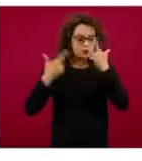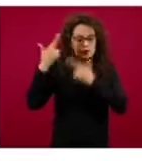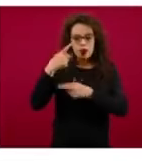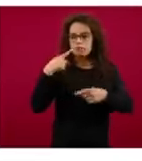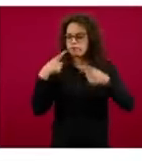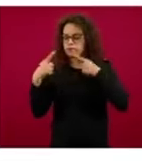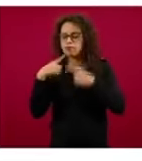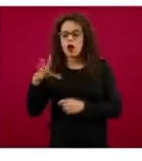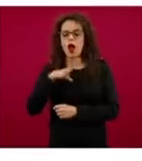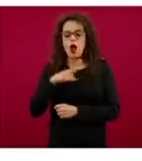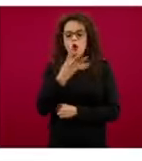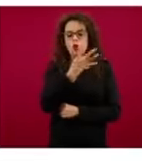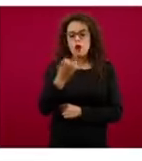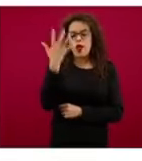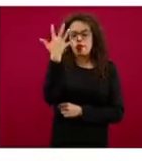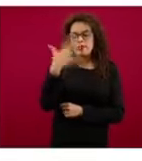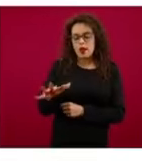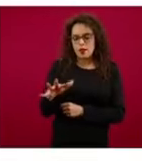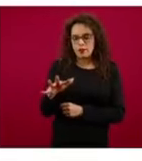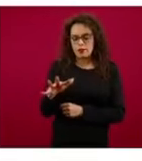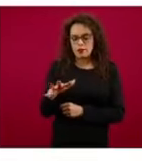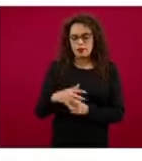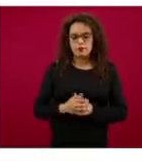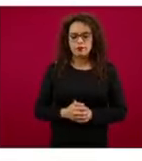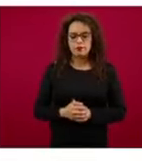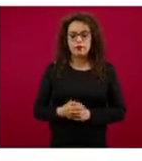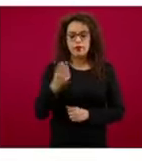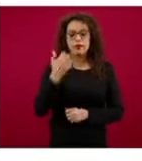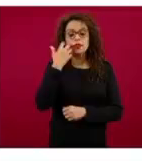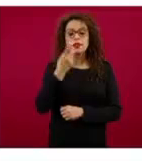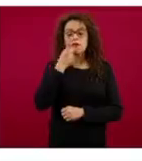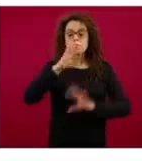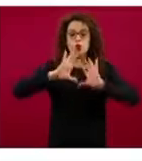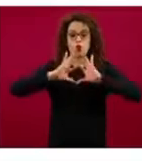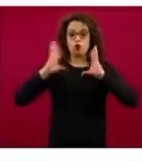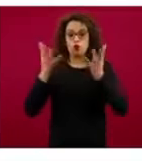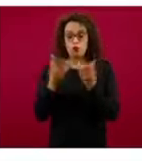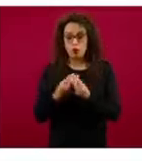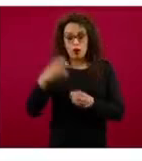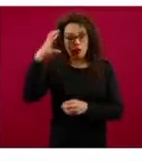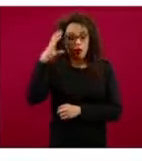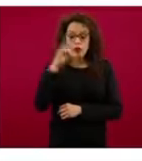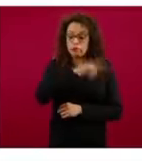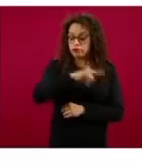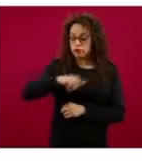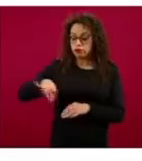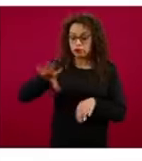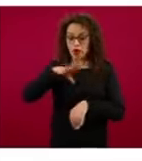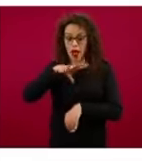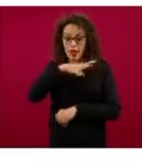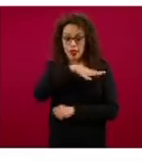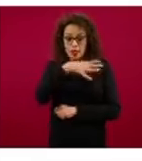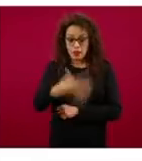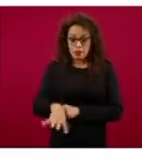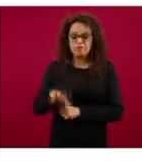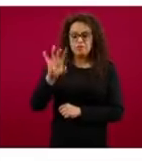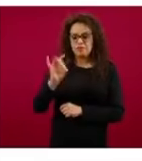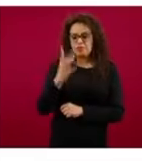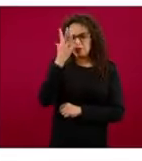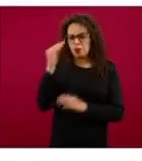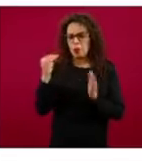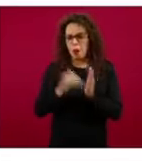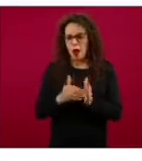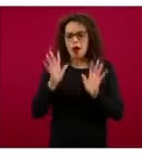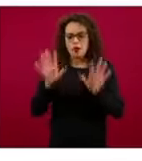ellos 410 unidades. Esto quiere decir que del total de camas que tenemos generales, 35,000, más o menos están validadas ya